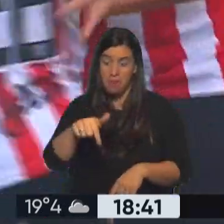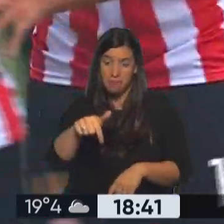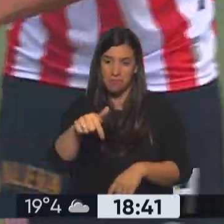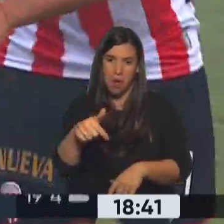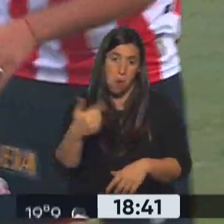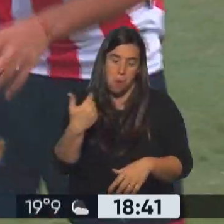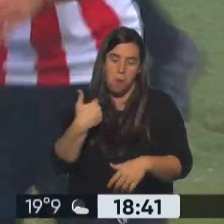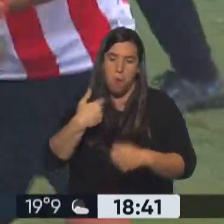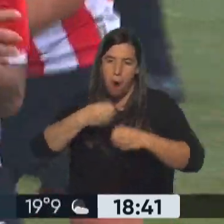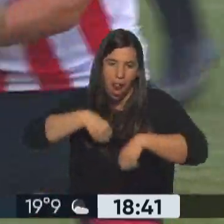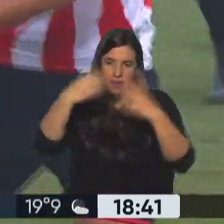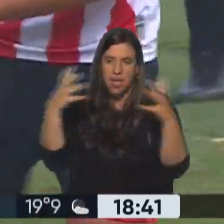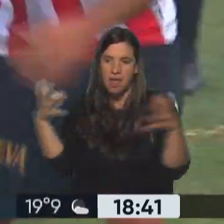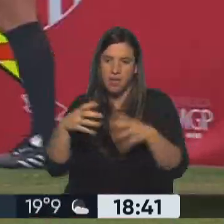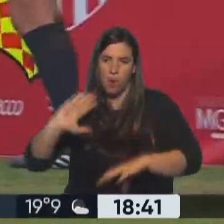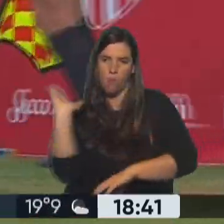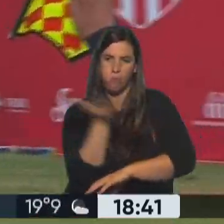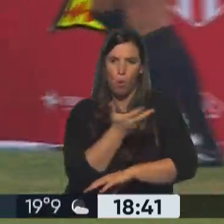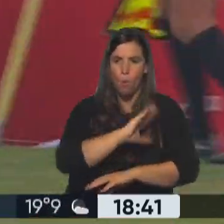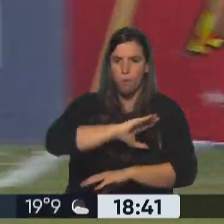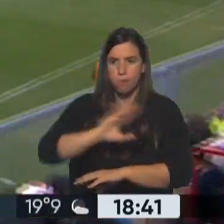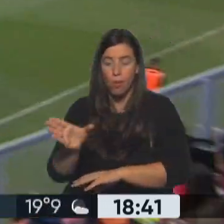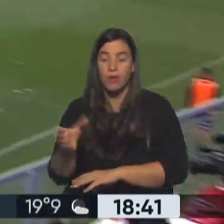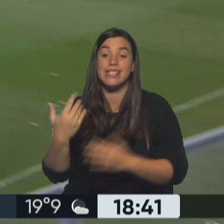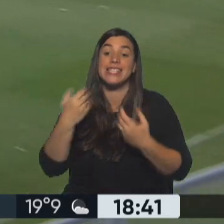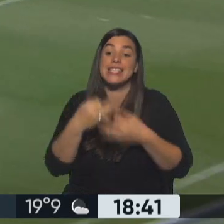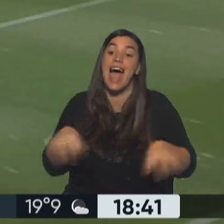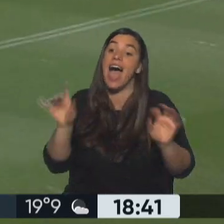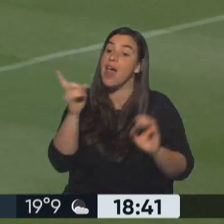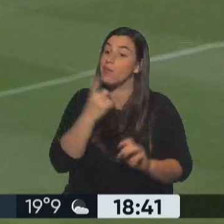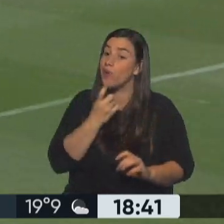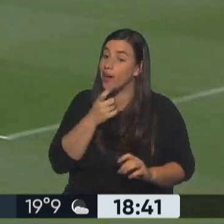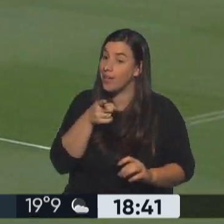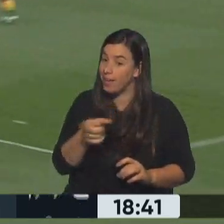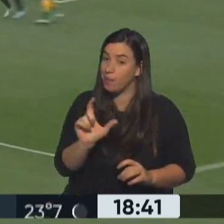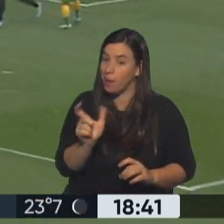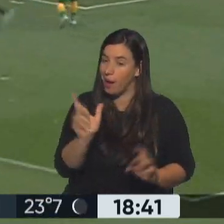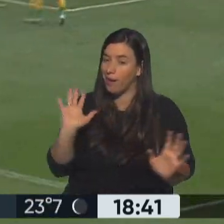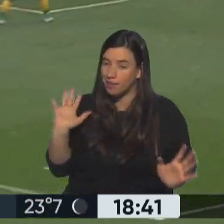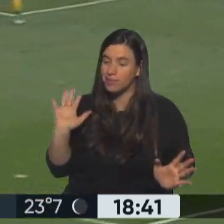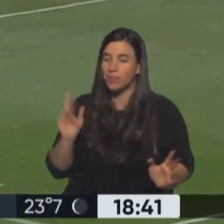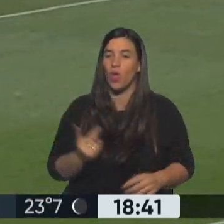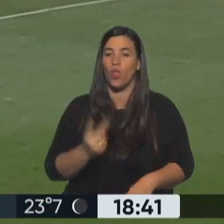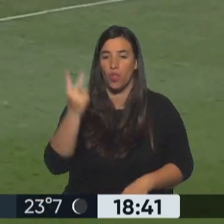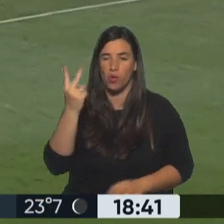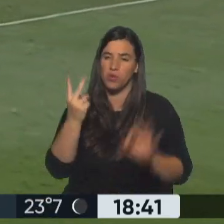puede vencer a cualquiera, salvo River Plate, lógicamente, que marca la diferencia, fue